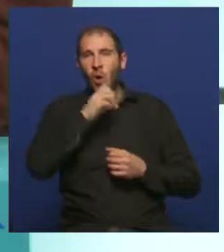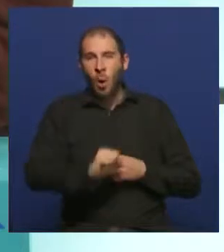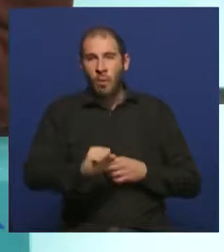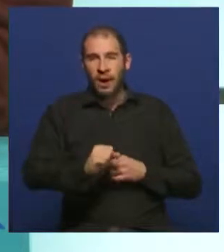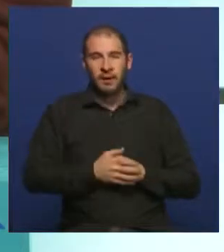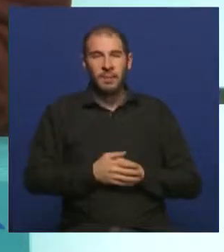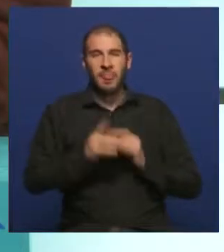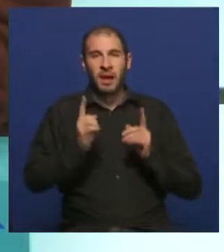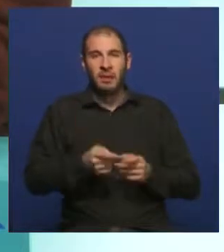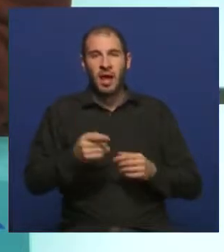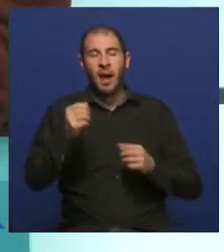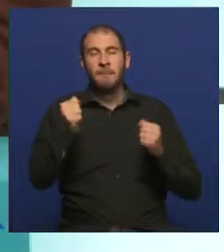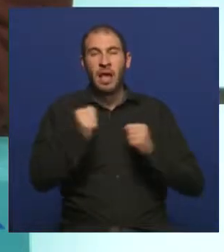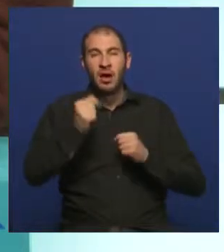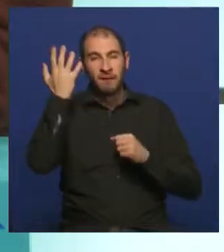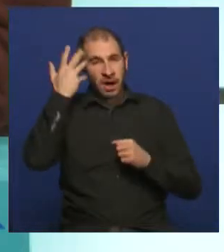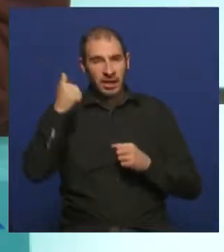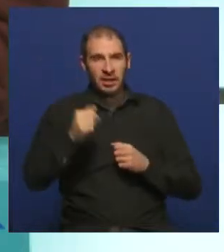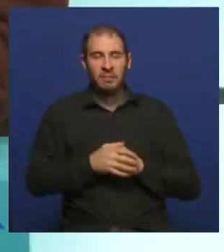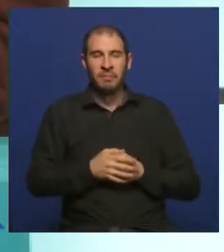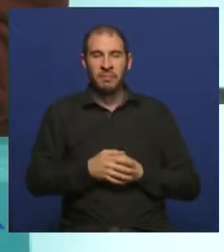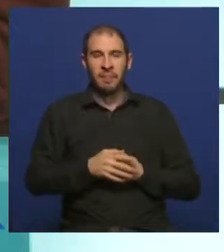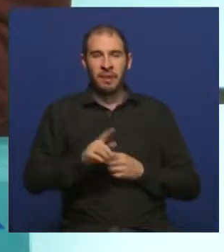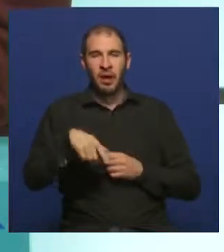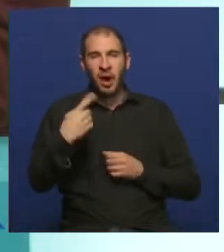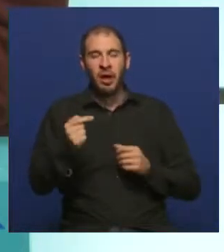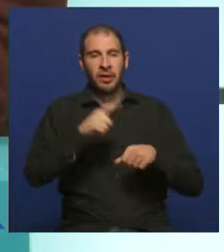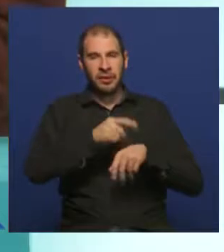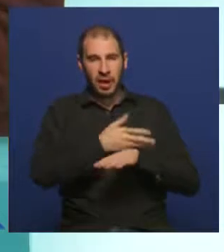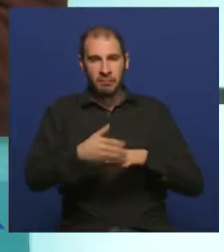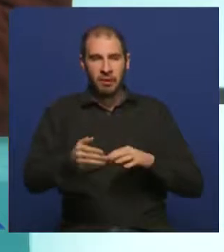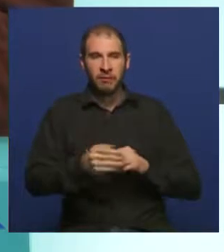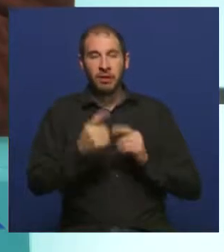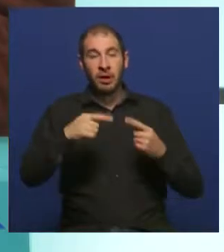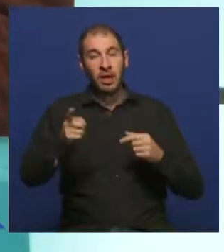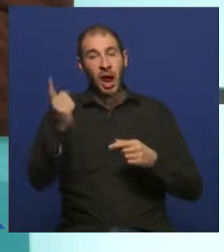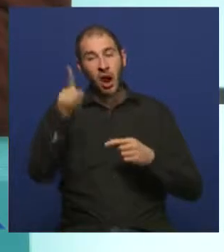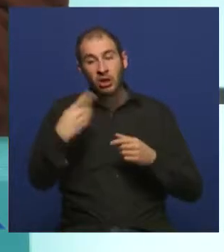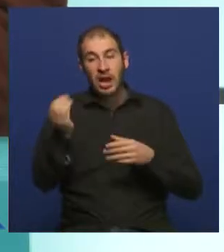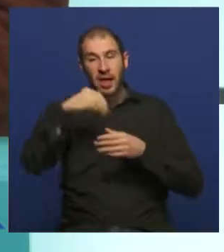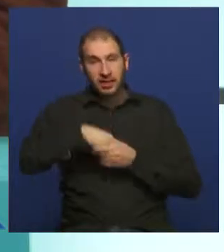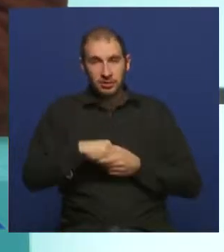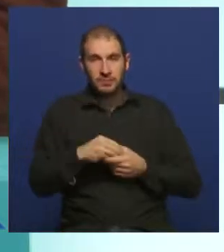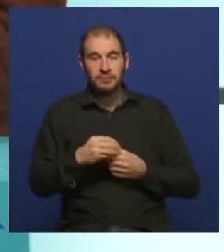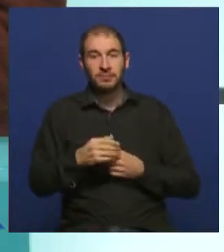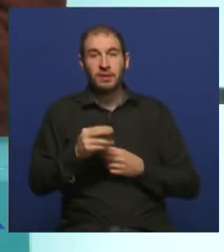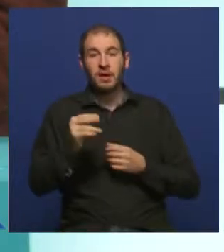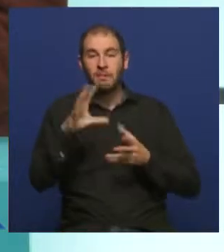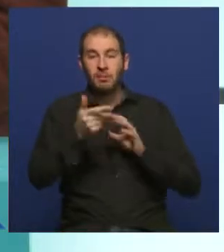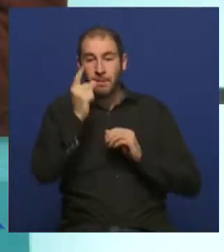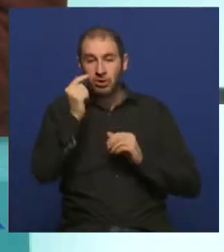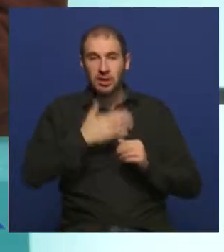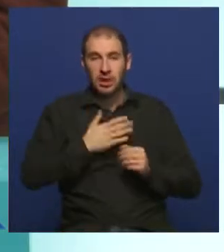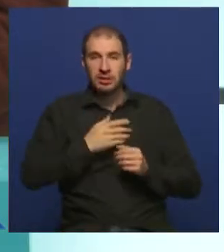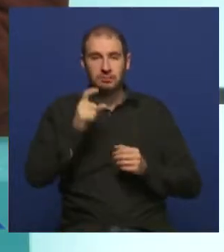tienen que ver con el Mayo francés, que tienen que ver con una época, y hay factores internos, que es que nuestro régimen político